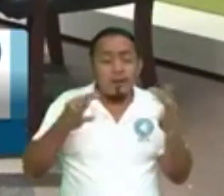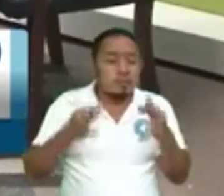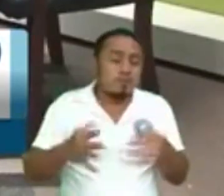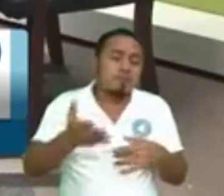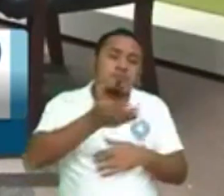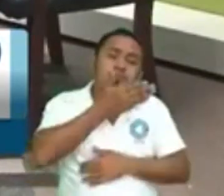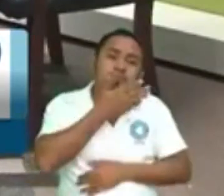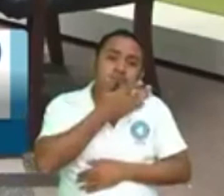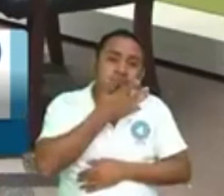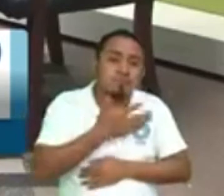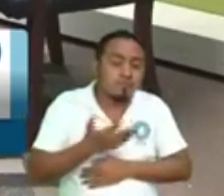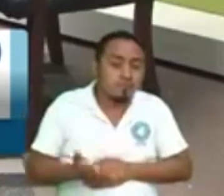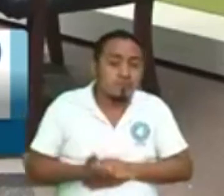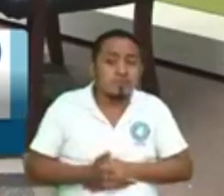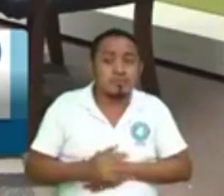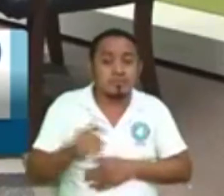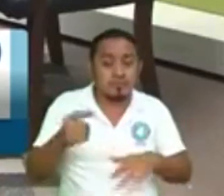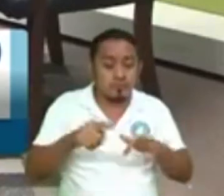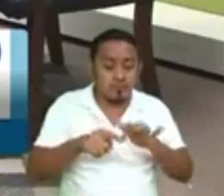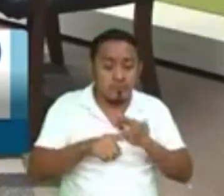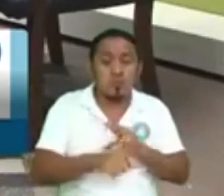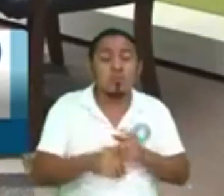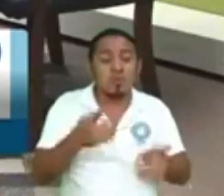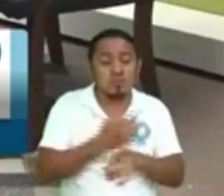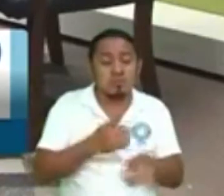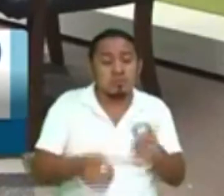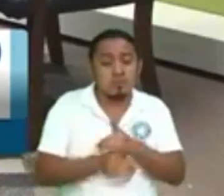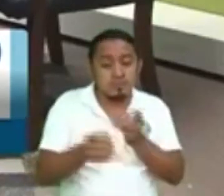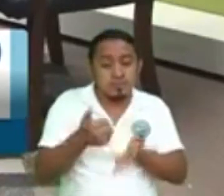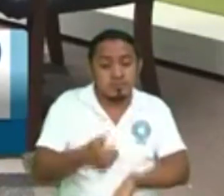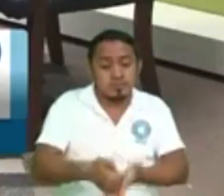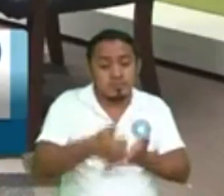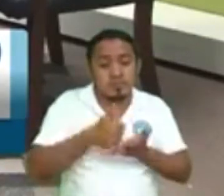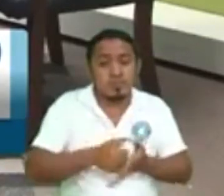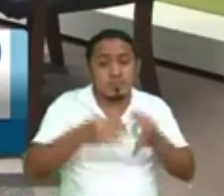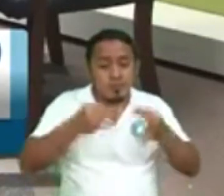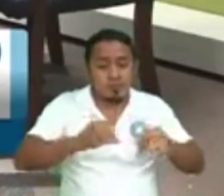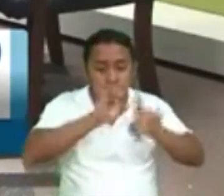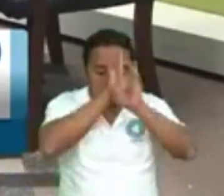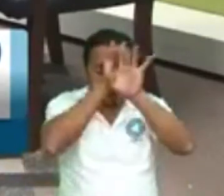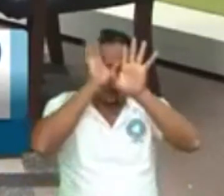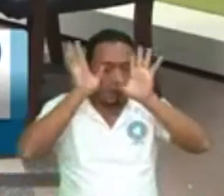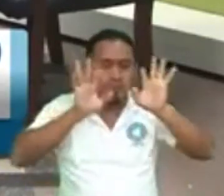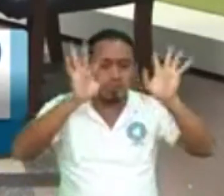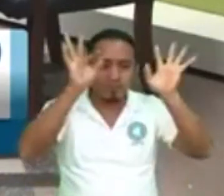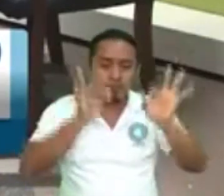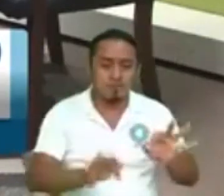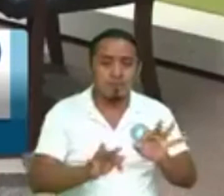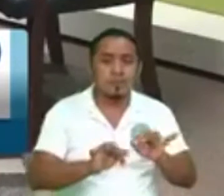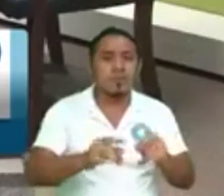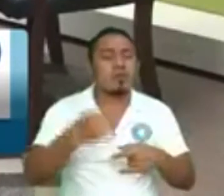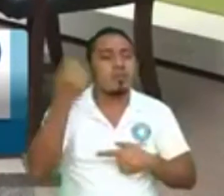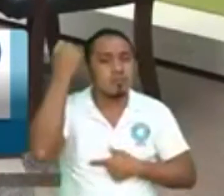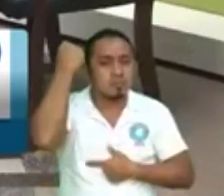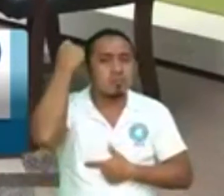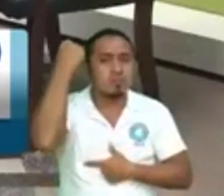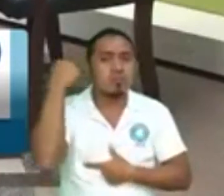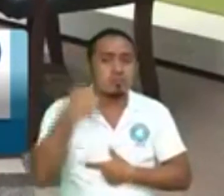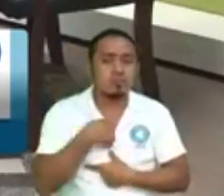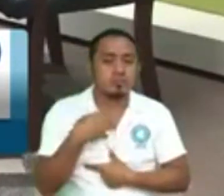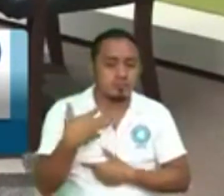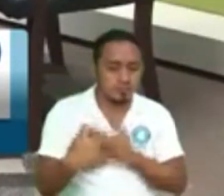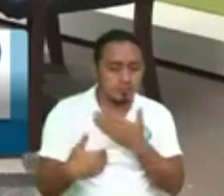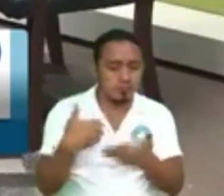difícil y realmente psicología nos tiene que ayudar mucho para que puedan hablar con ellos, tratar de que logren entender de que le está causando un